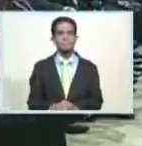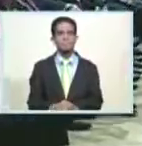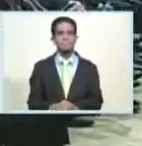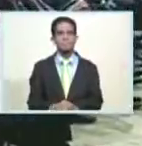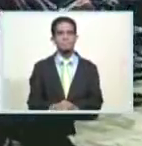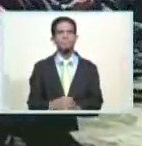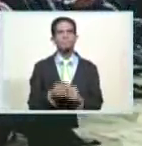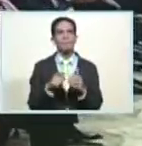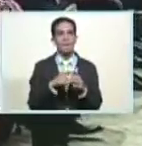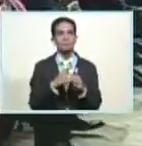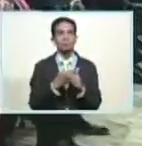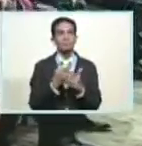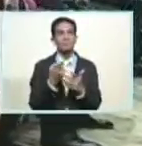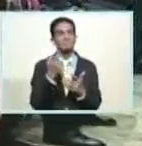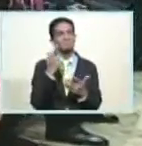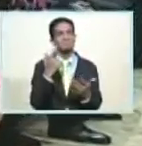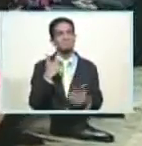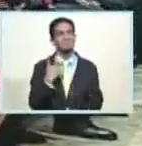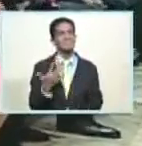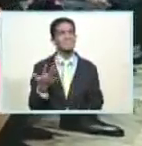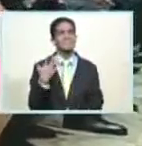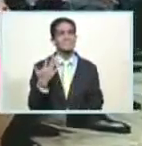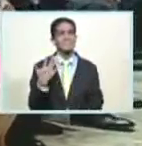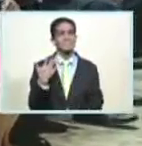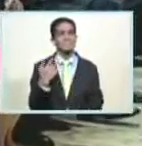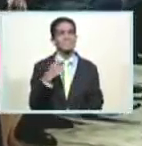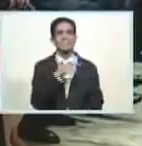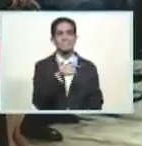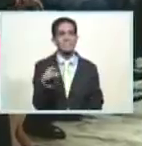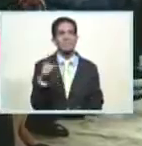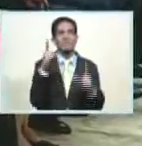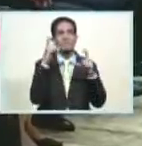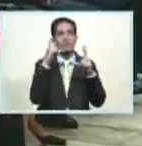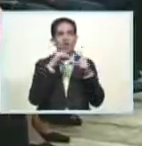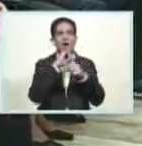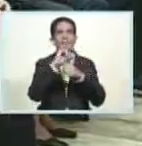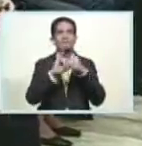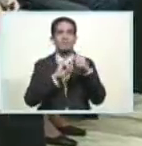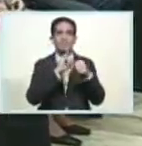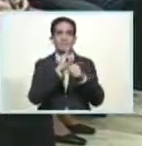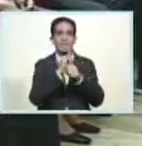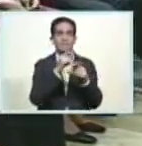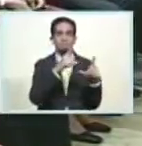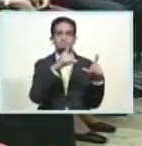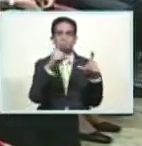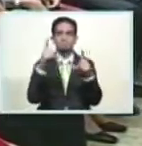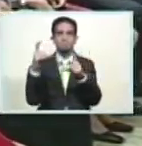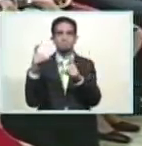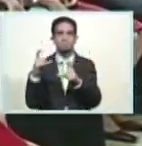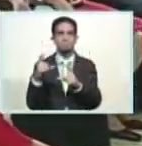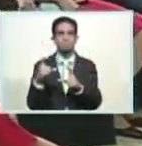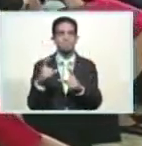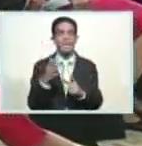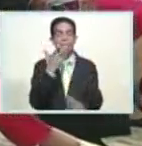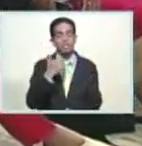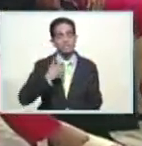Así que está haciendo bastante calor. Están disfrutando los fotógrafos internacionales con estos gestos, miren.